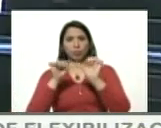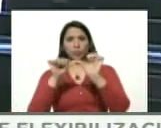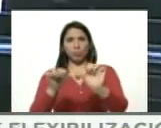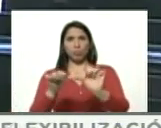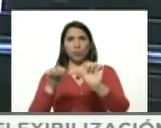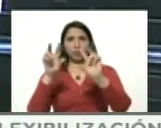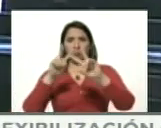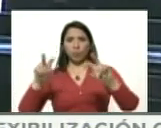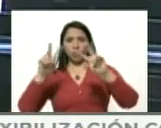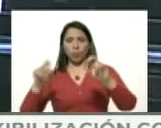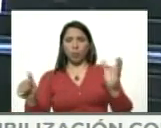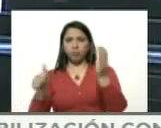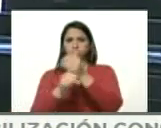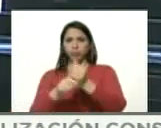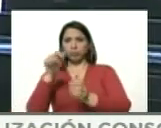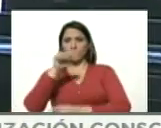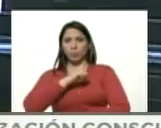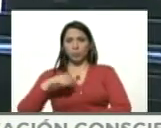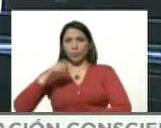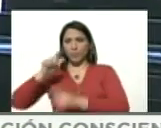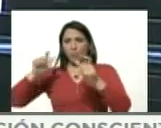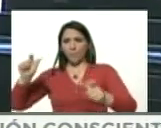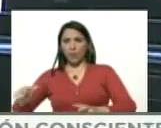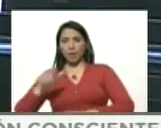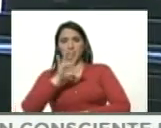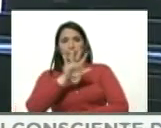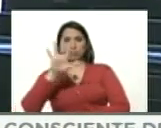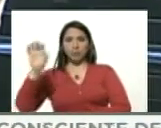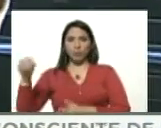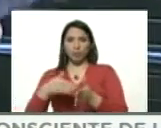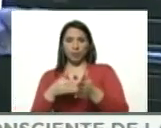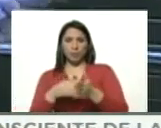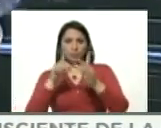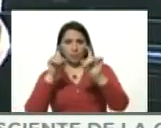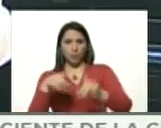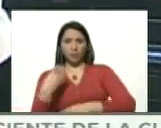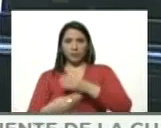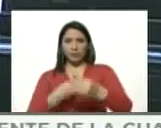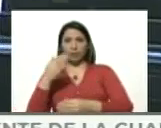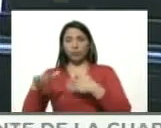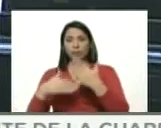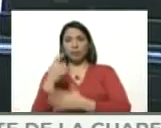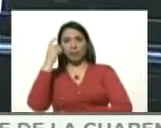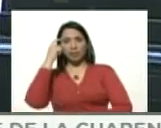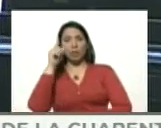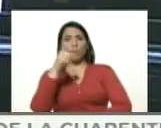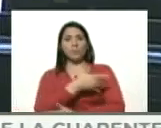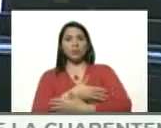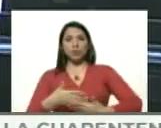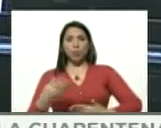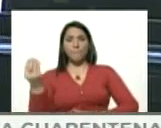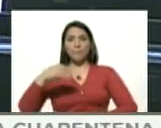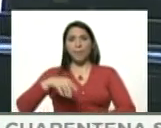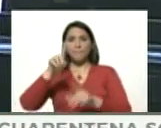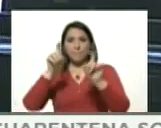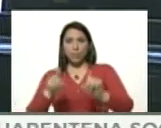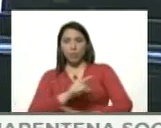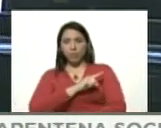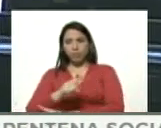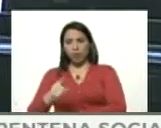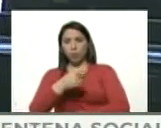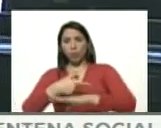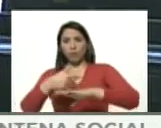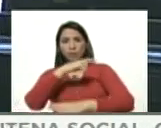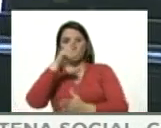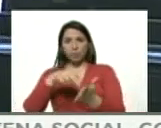despistaje masivo personalizado, 550.000 pruebas se han hecho hasta el día de hoy, se suma 1 millón de pruebas que ordenado también el